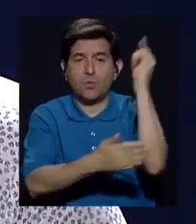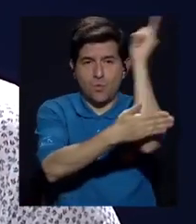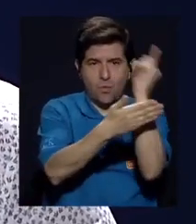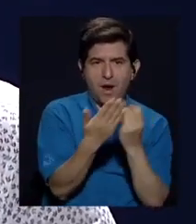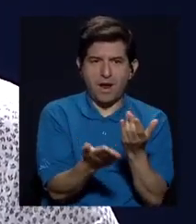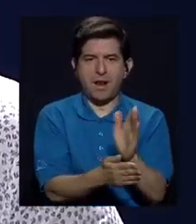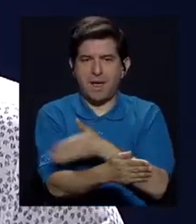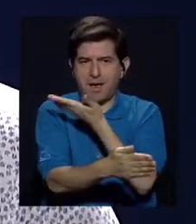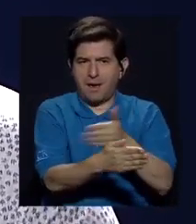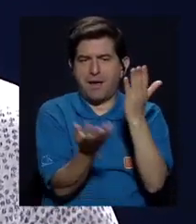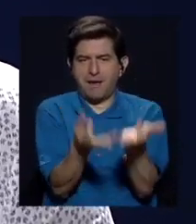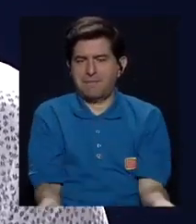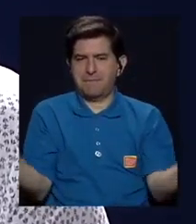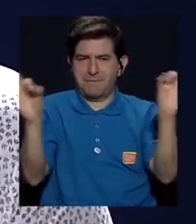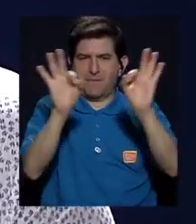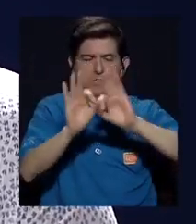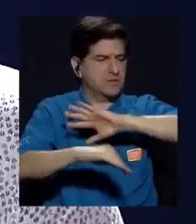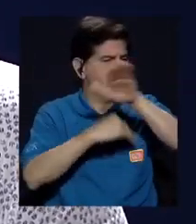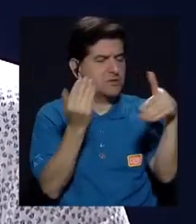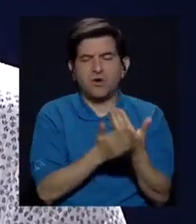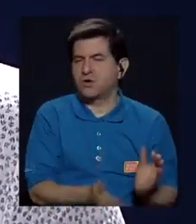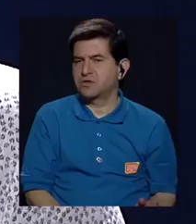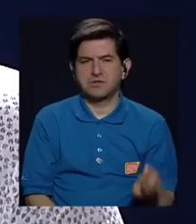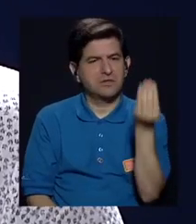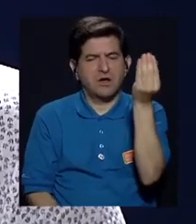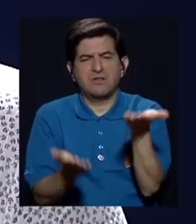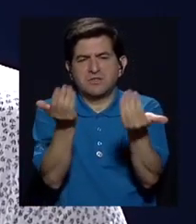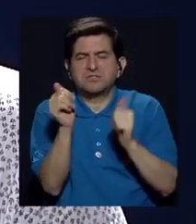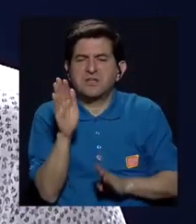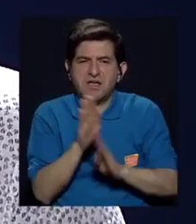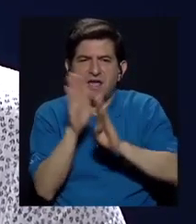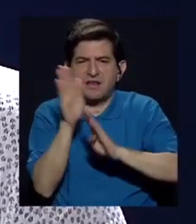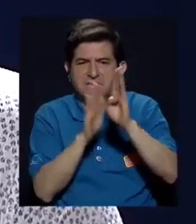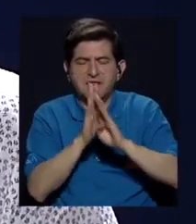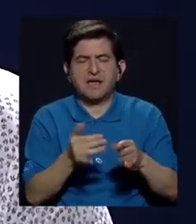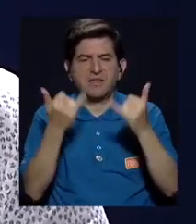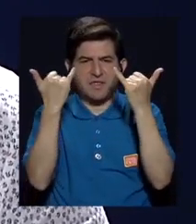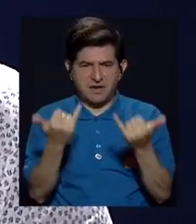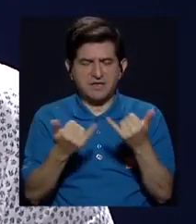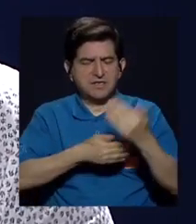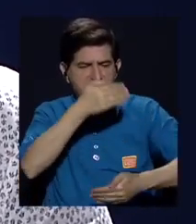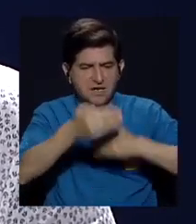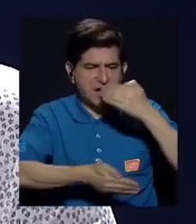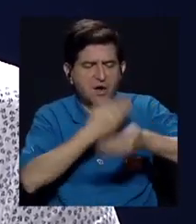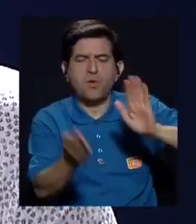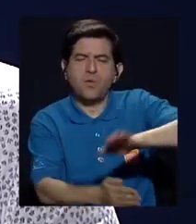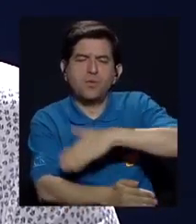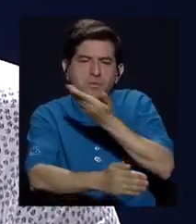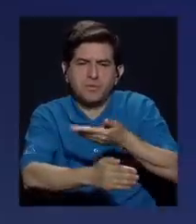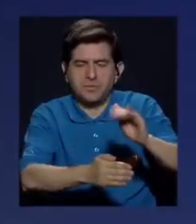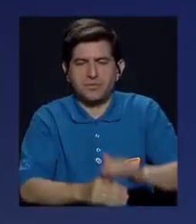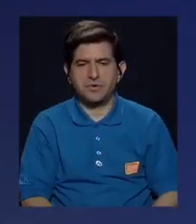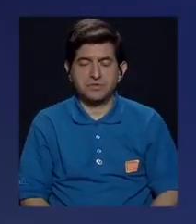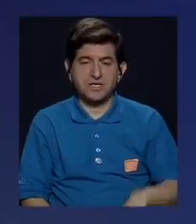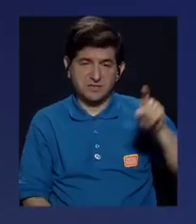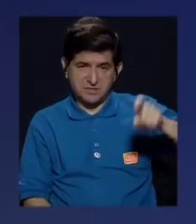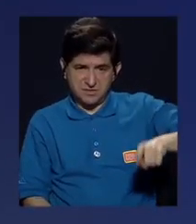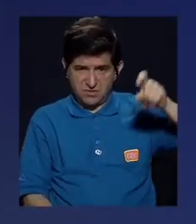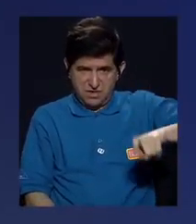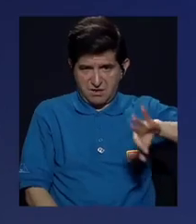muy importantes porque no todos los muchachos van a querer desarrollar académicamente un proceso musical, ¿verdad? Uh-huh. Como se